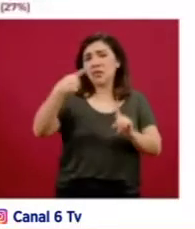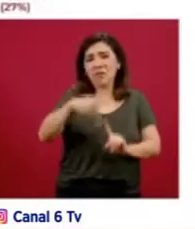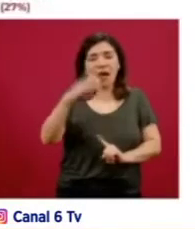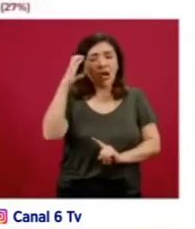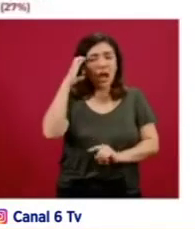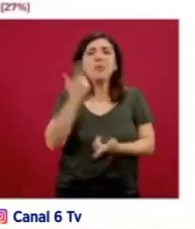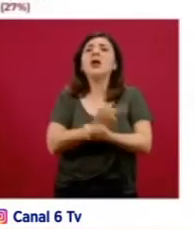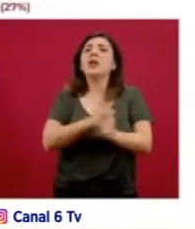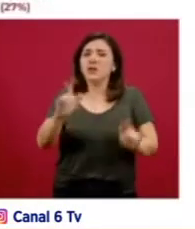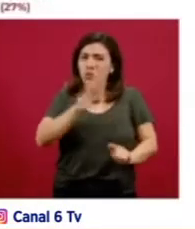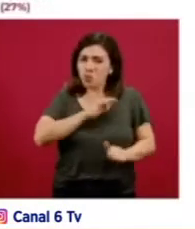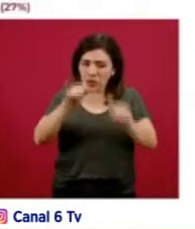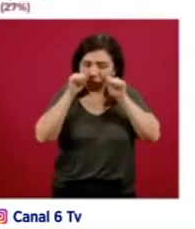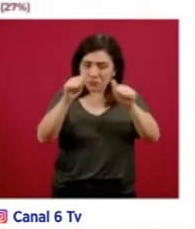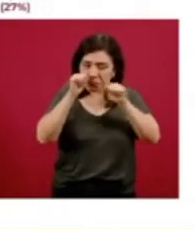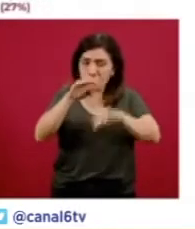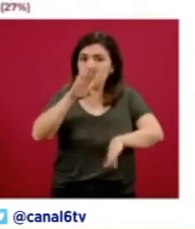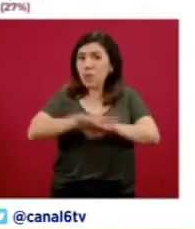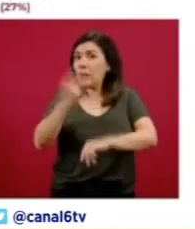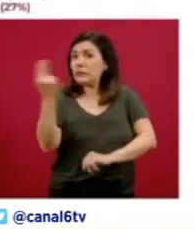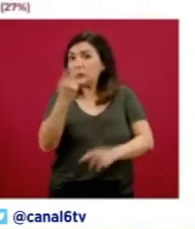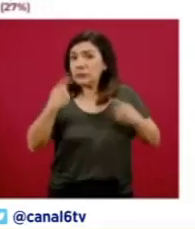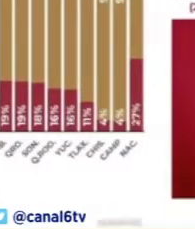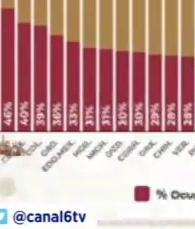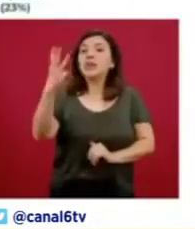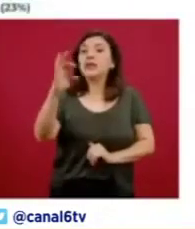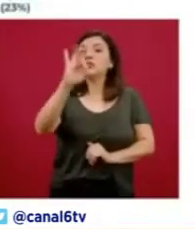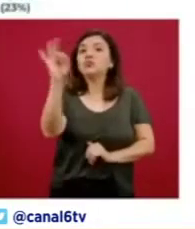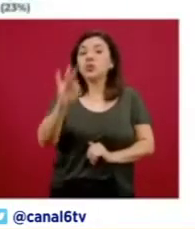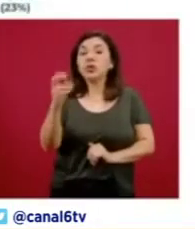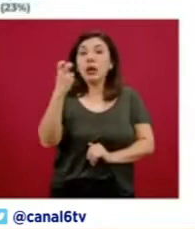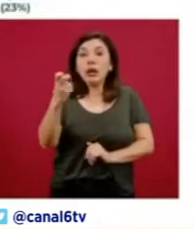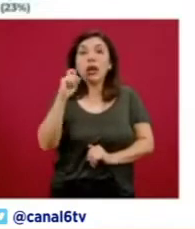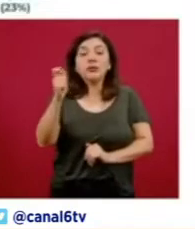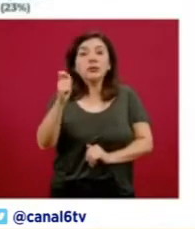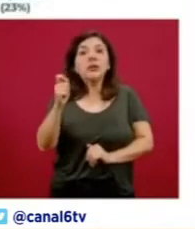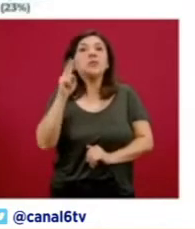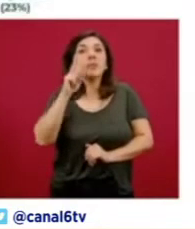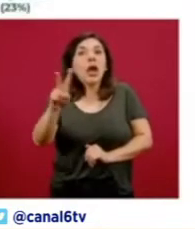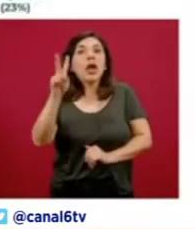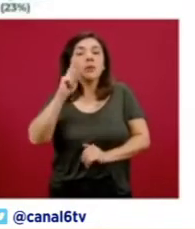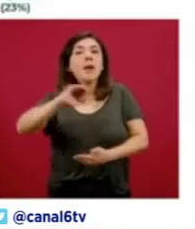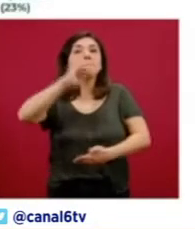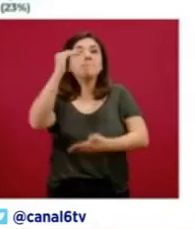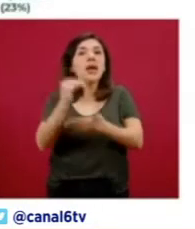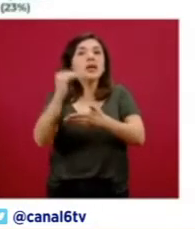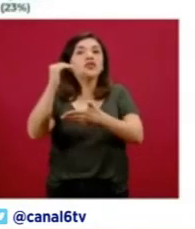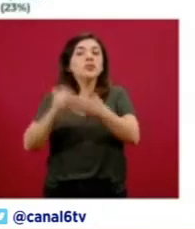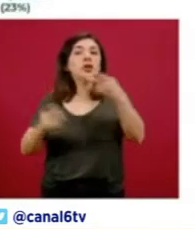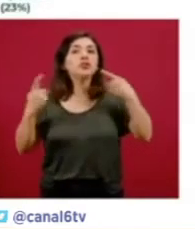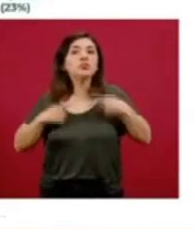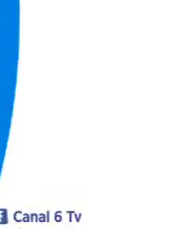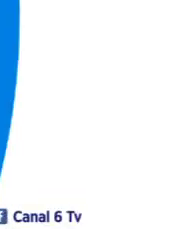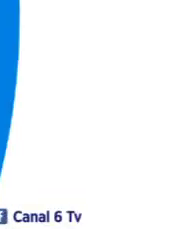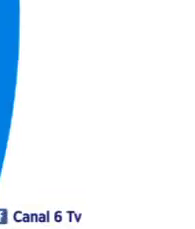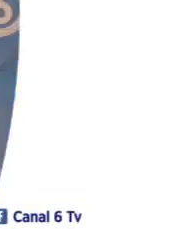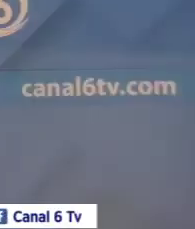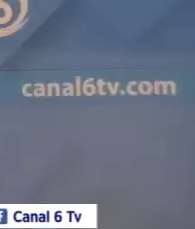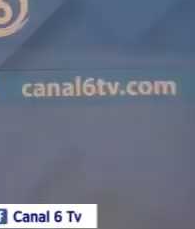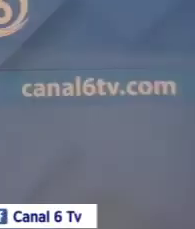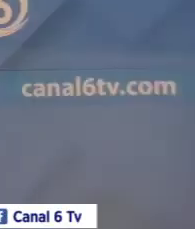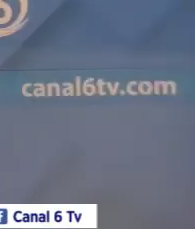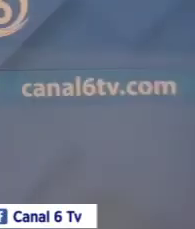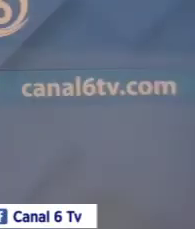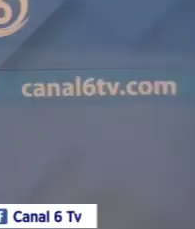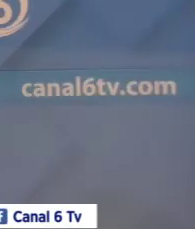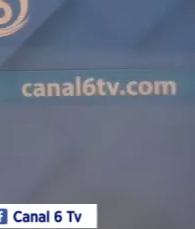que se debe reactivar la economía, se están reanudando las actividades sin cumplir estrictamente con las medidas preventivas